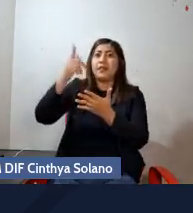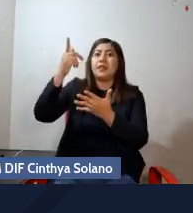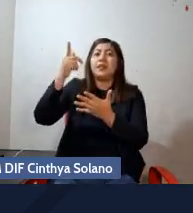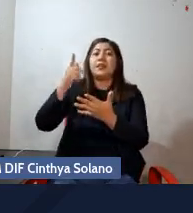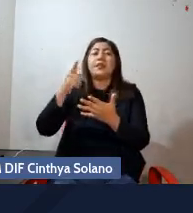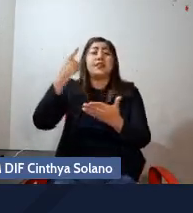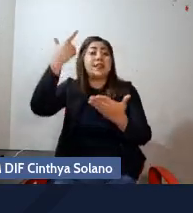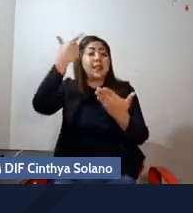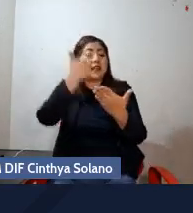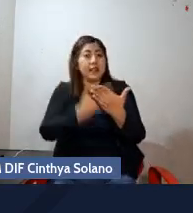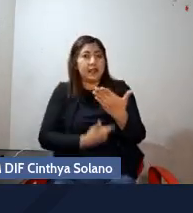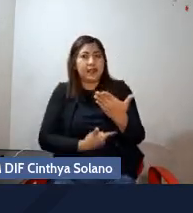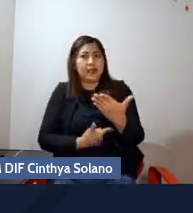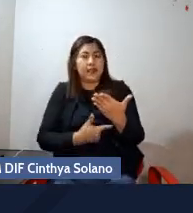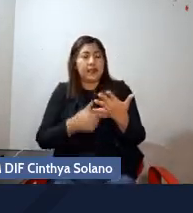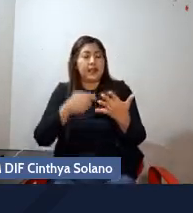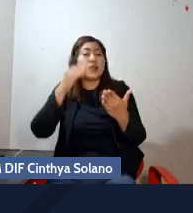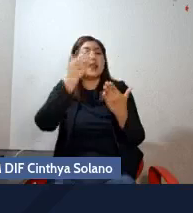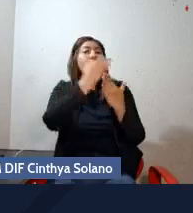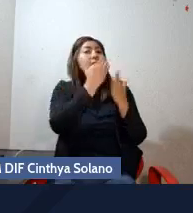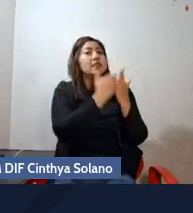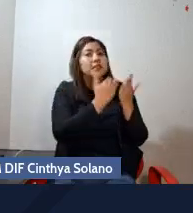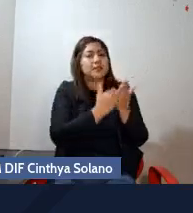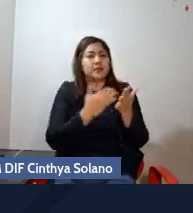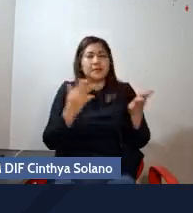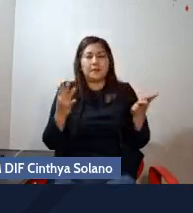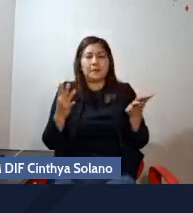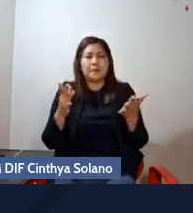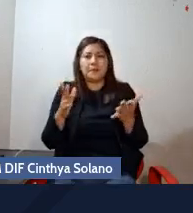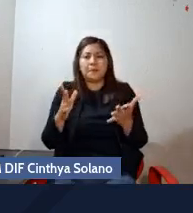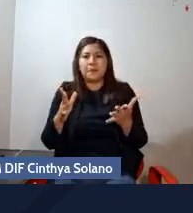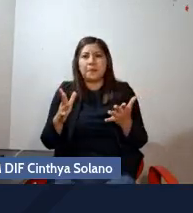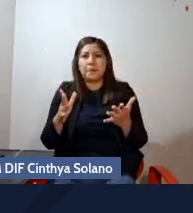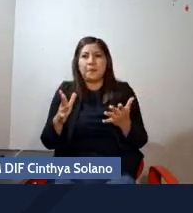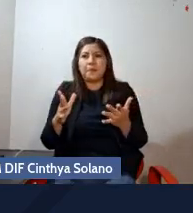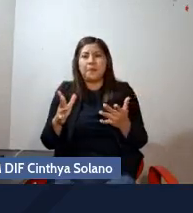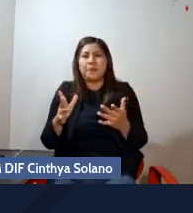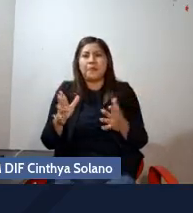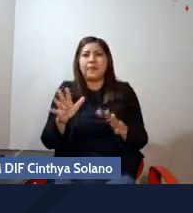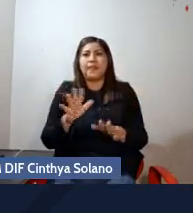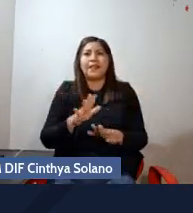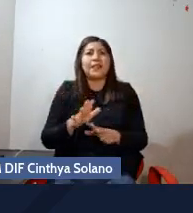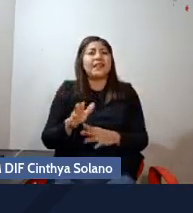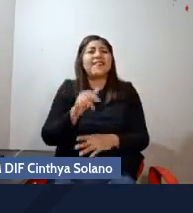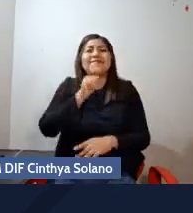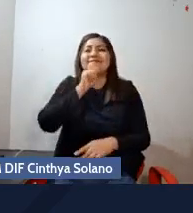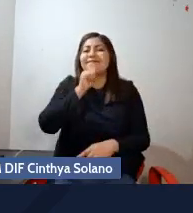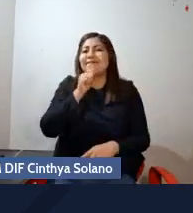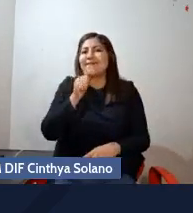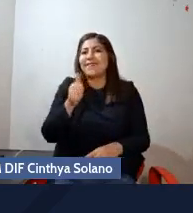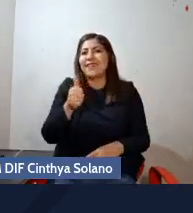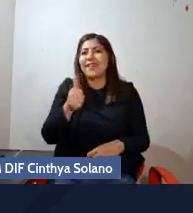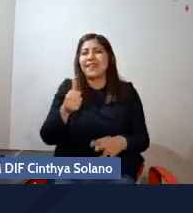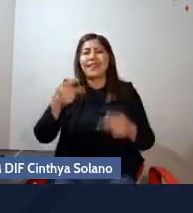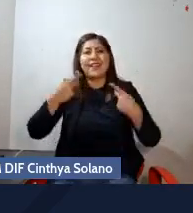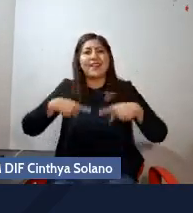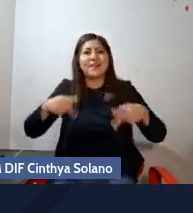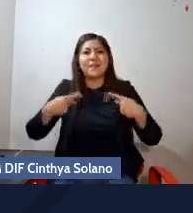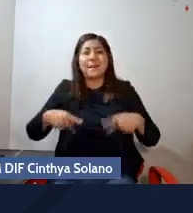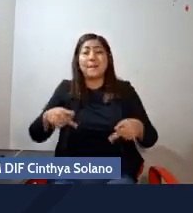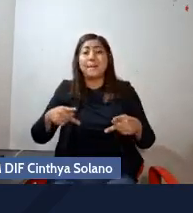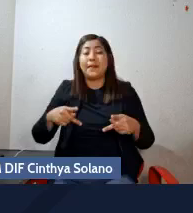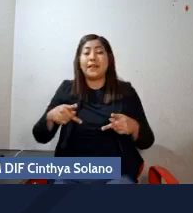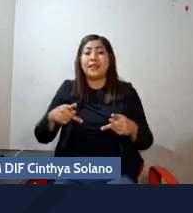se dejen sorprender. Ninguna persona servidora pública debe inducir el voto de ustedes.